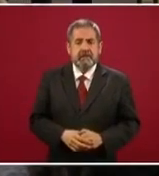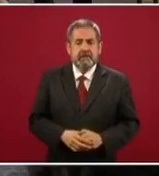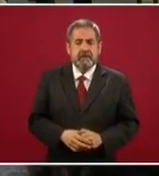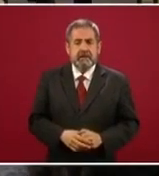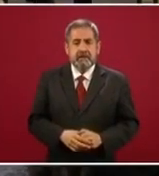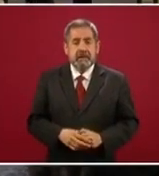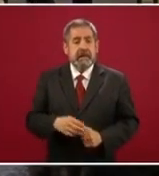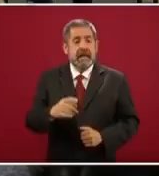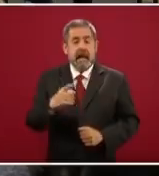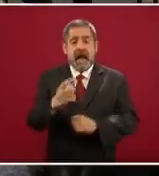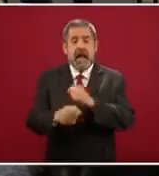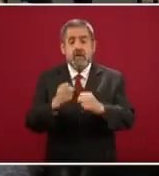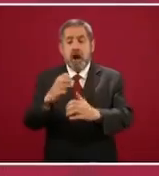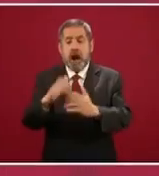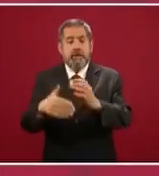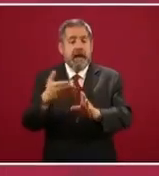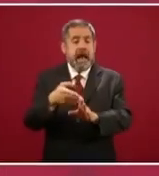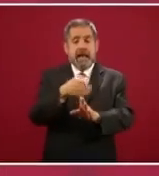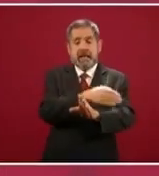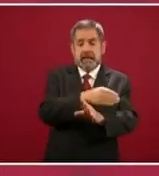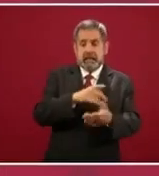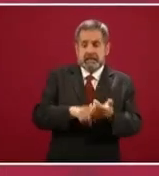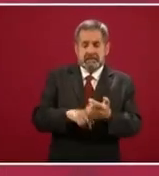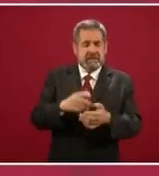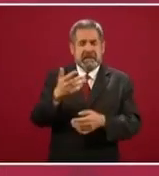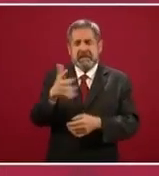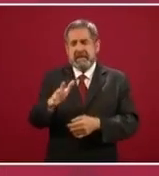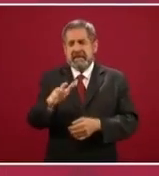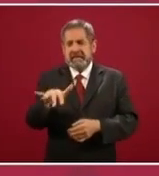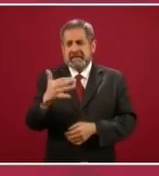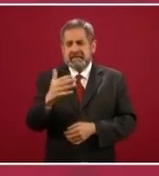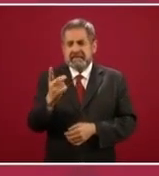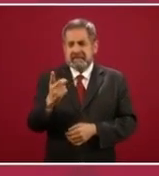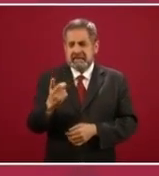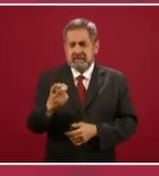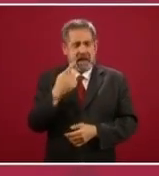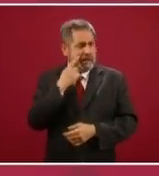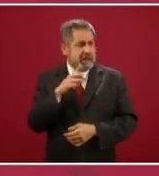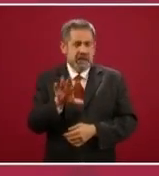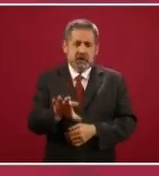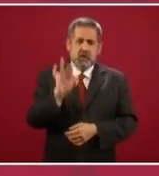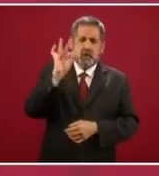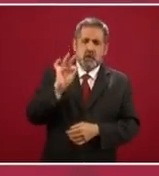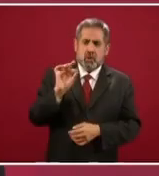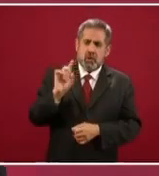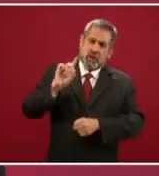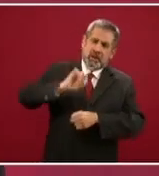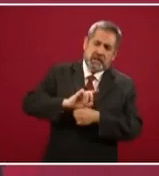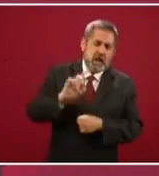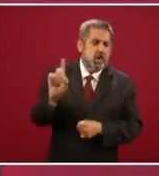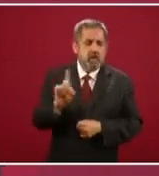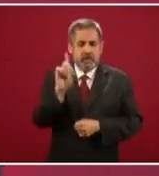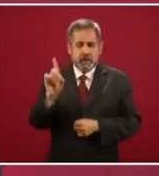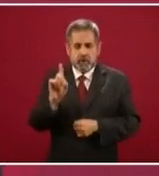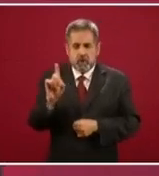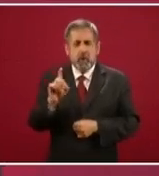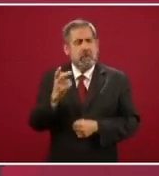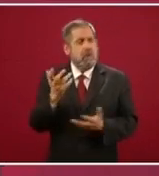antes de que termine el año, 10, 15 de diciembre, que se escoja un domingo,